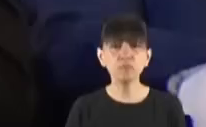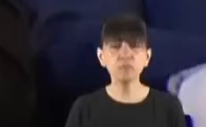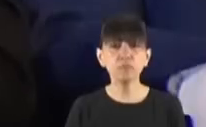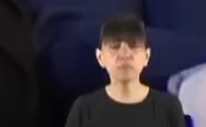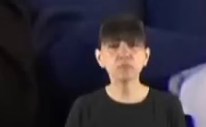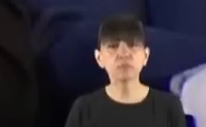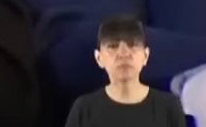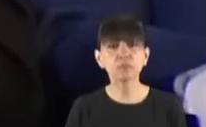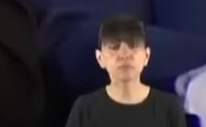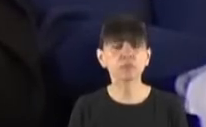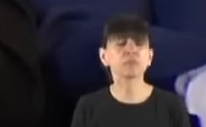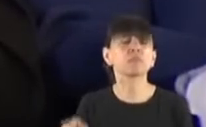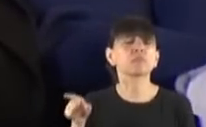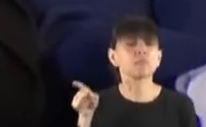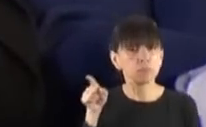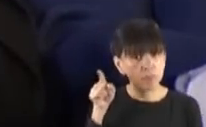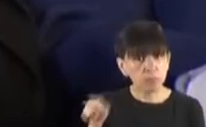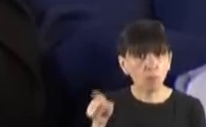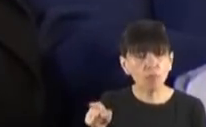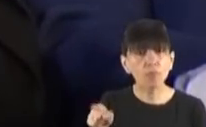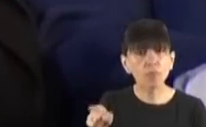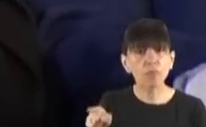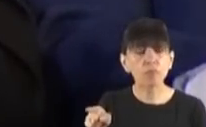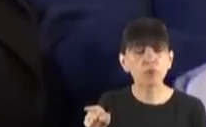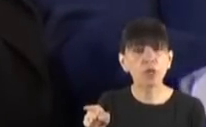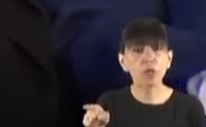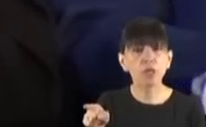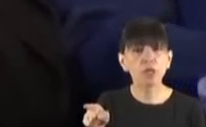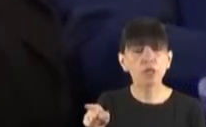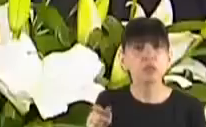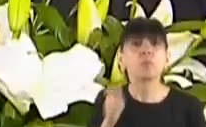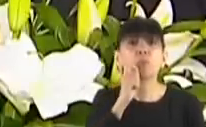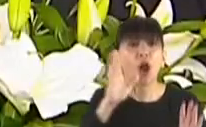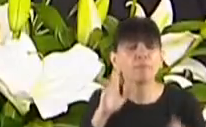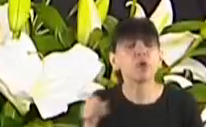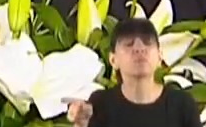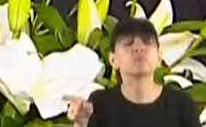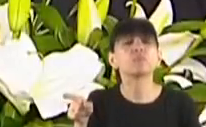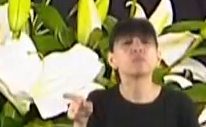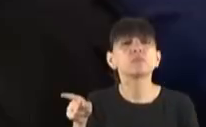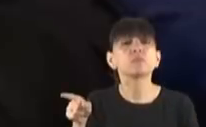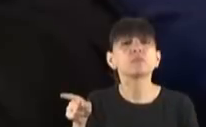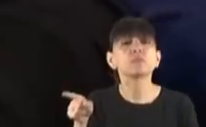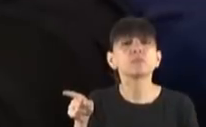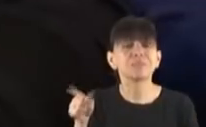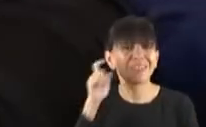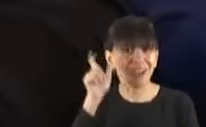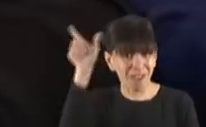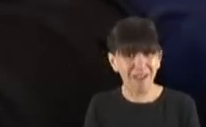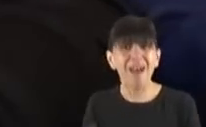No hubo mayor muestra de fortaleza en una queja que el pacifismo de